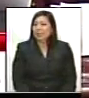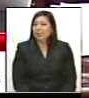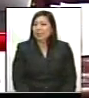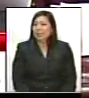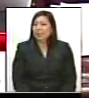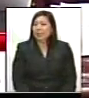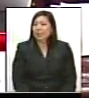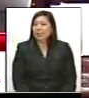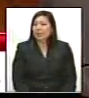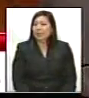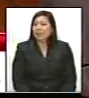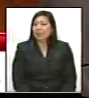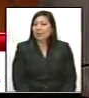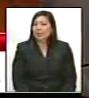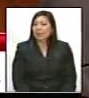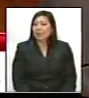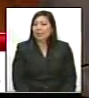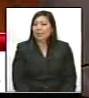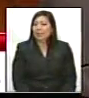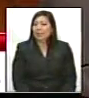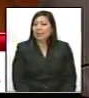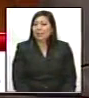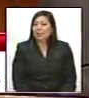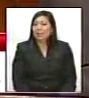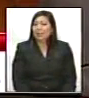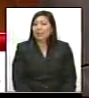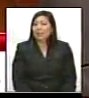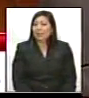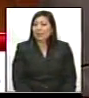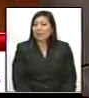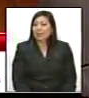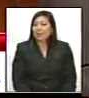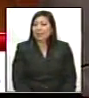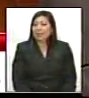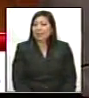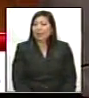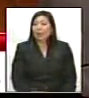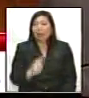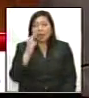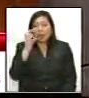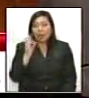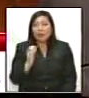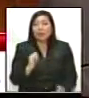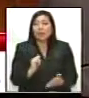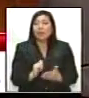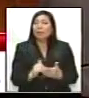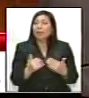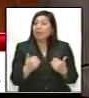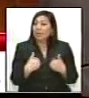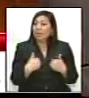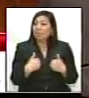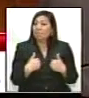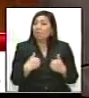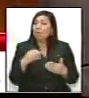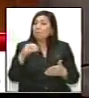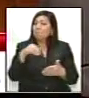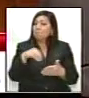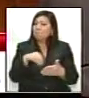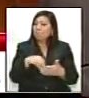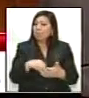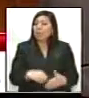para concluir para concluir señora presidenta creo señora presidenta que tenemos que poner